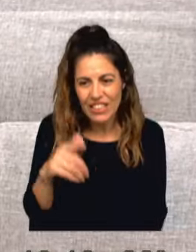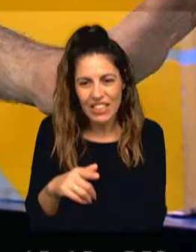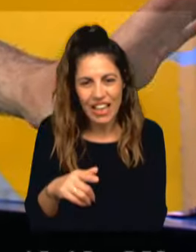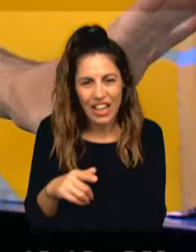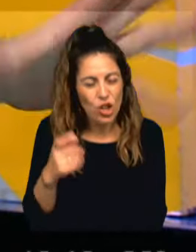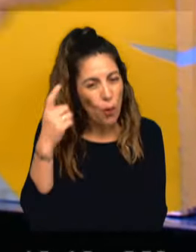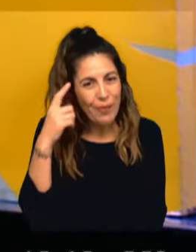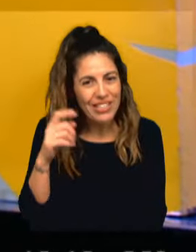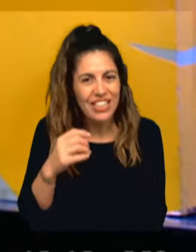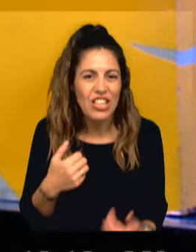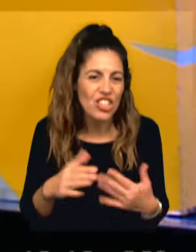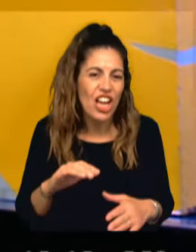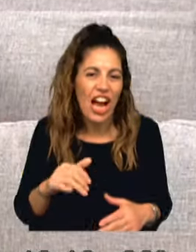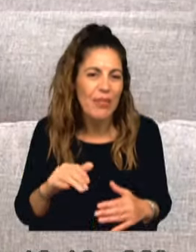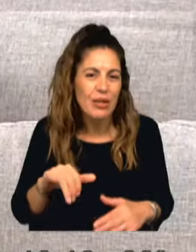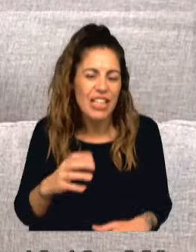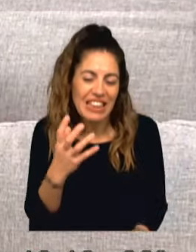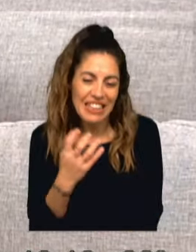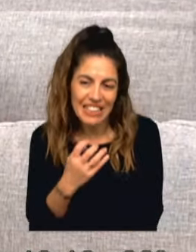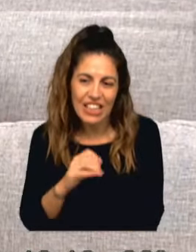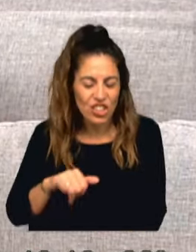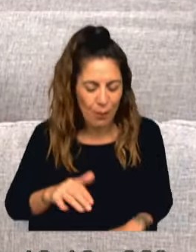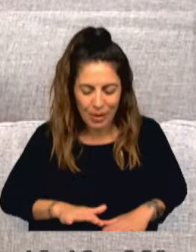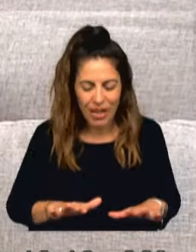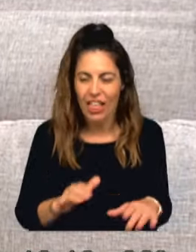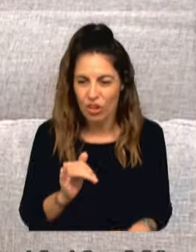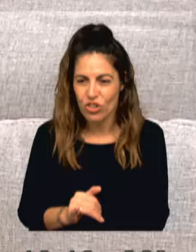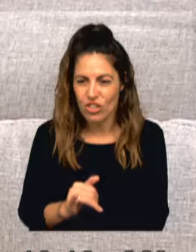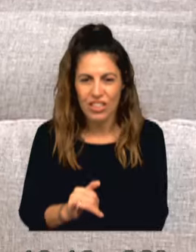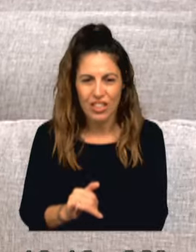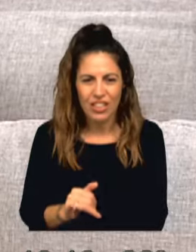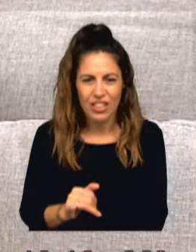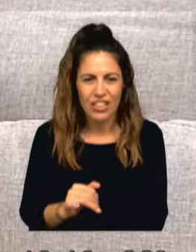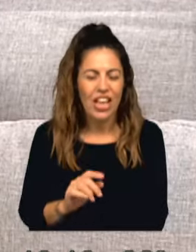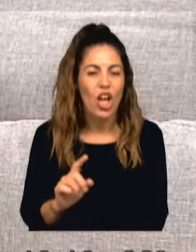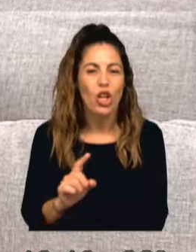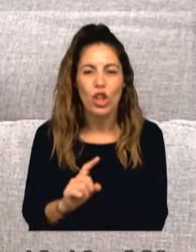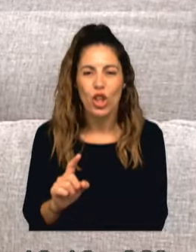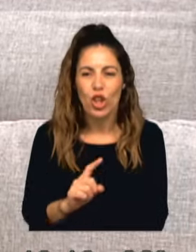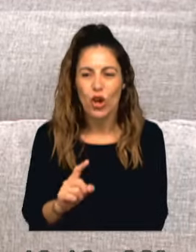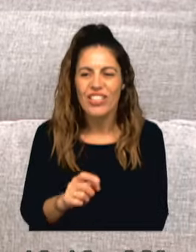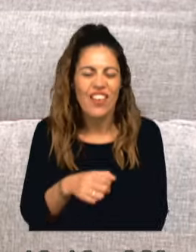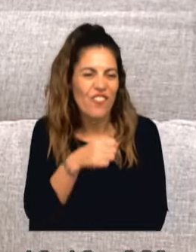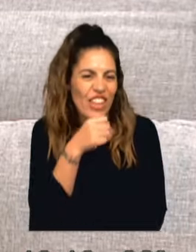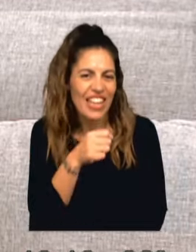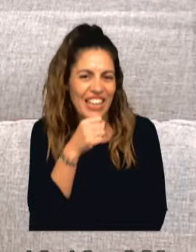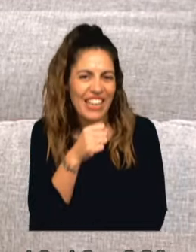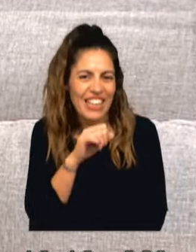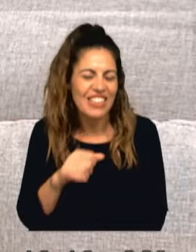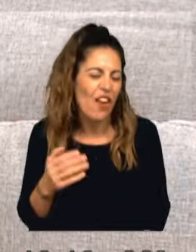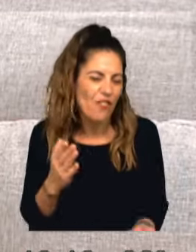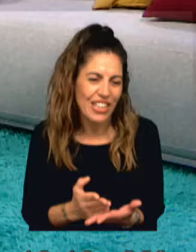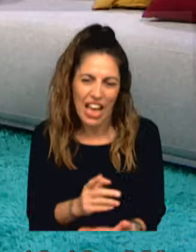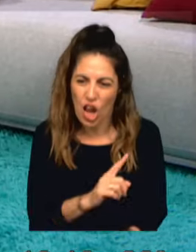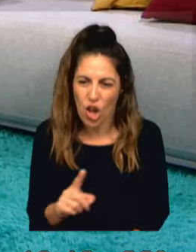pensé que te ibas a poner triste ya del inicio Estoy preparado Estoy preparado Sí pero no no no no es vejez y ya el final